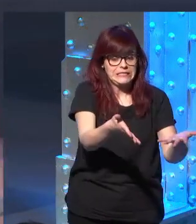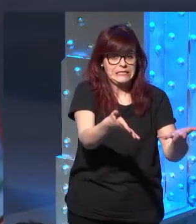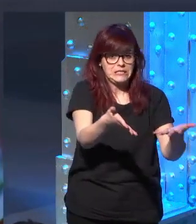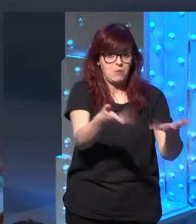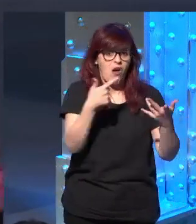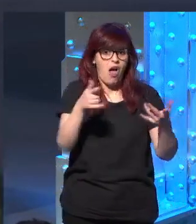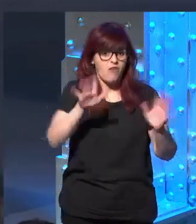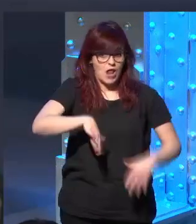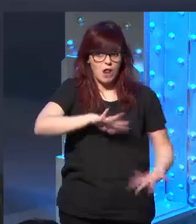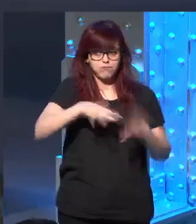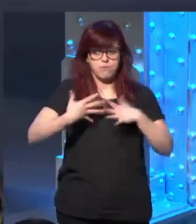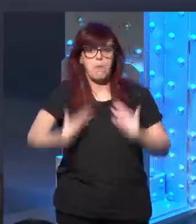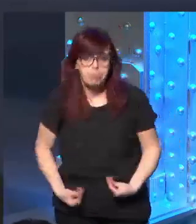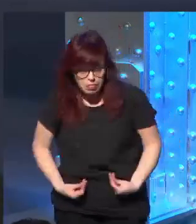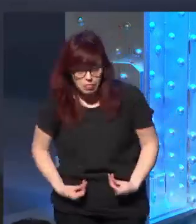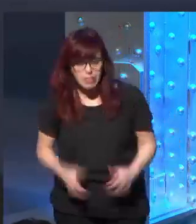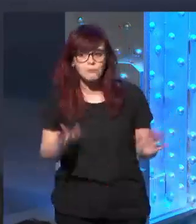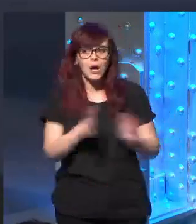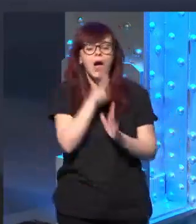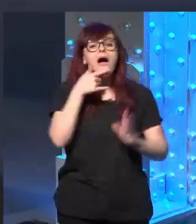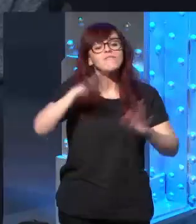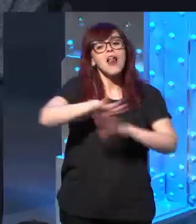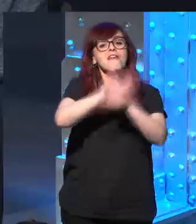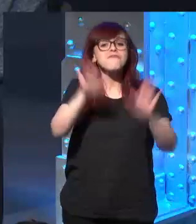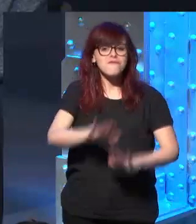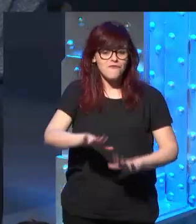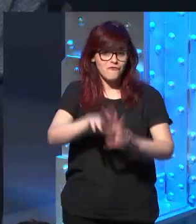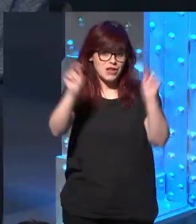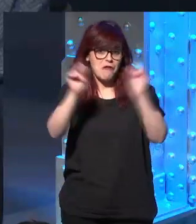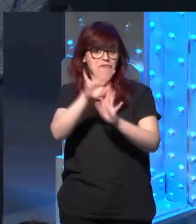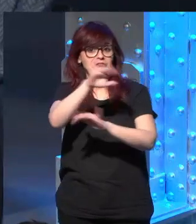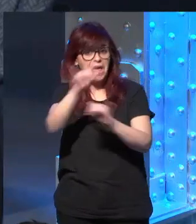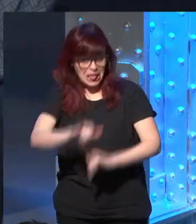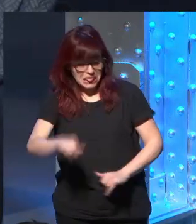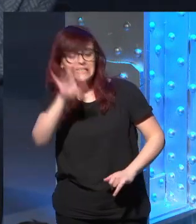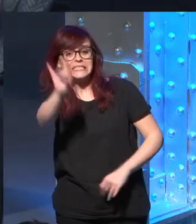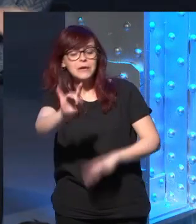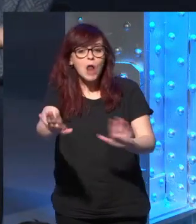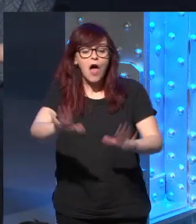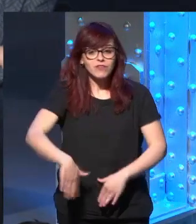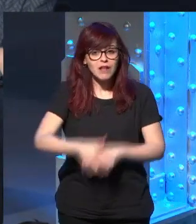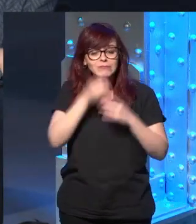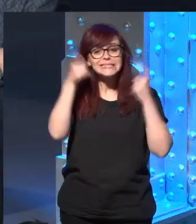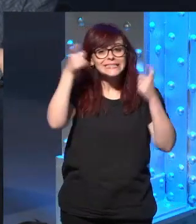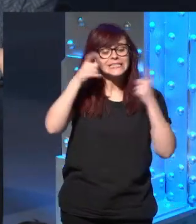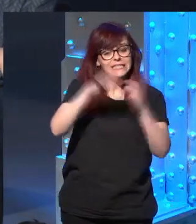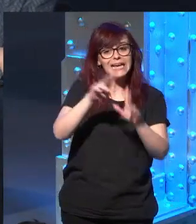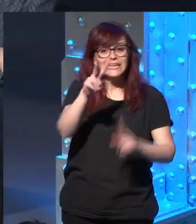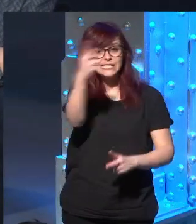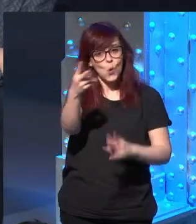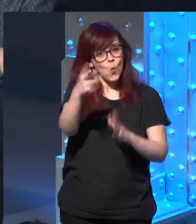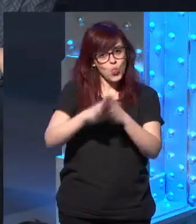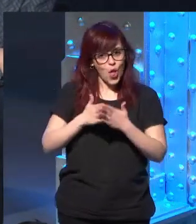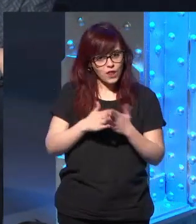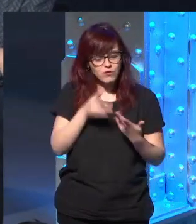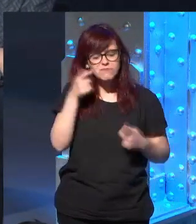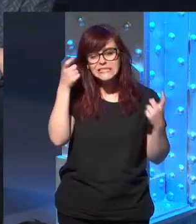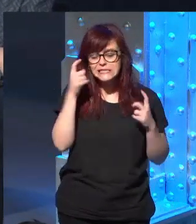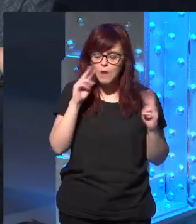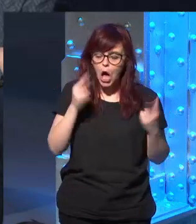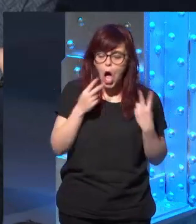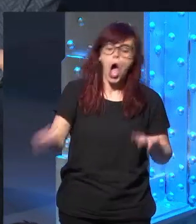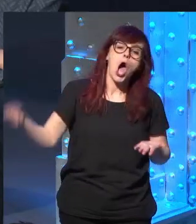frustración, no todo lo que había vivido. Y bueno, sí, tenía un final feliz, pero al final contaba que bueno, que ahora realmente intentando escribir el segundo libro me vuelvo a